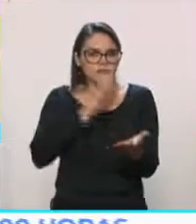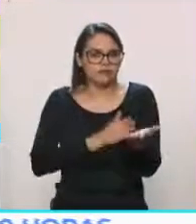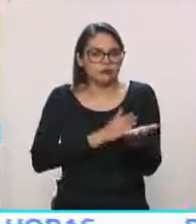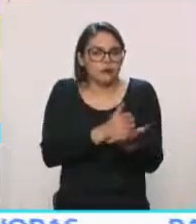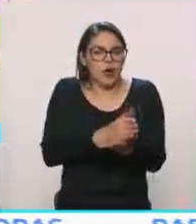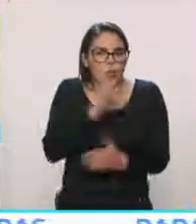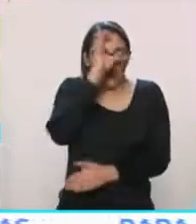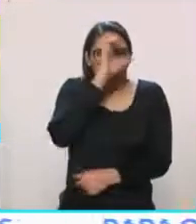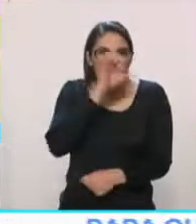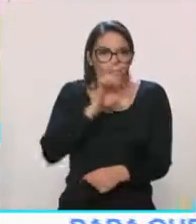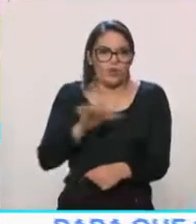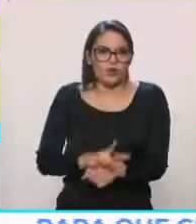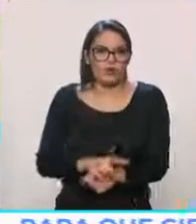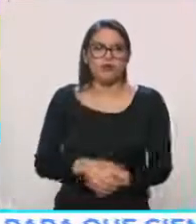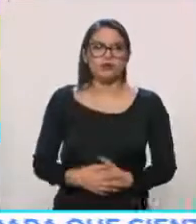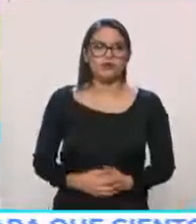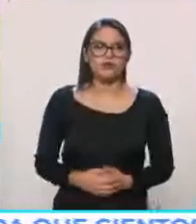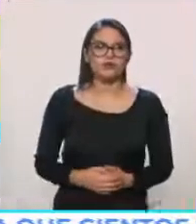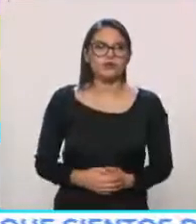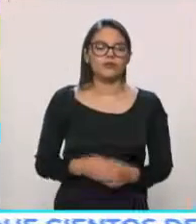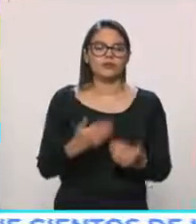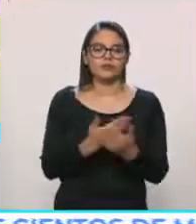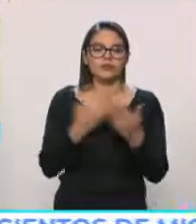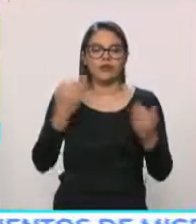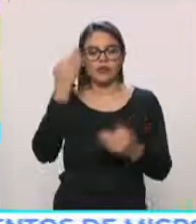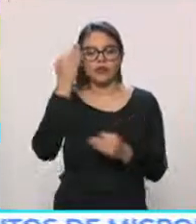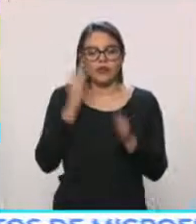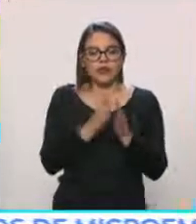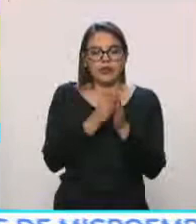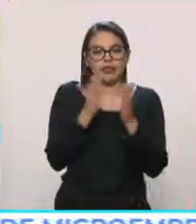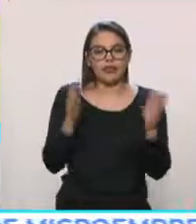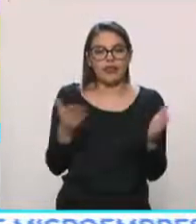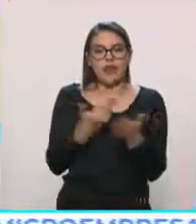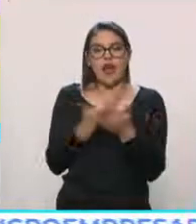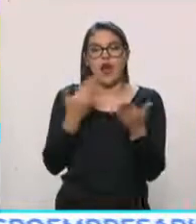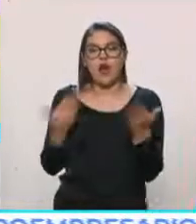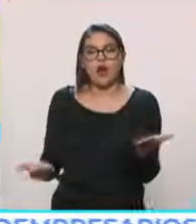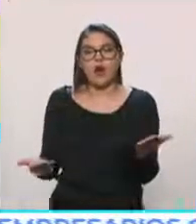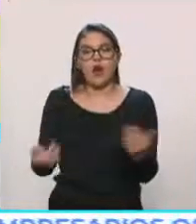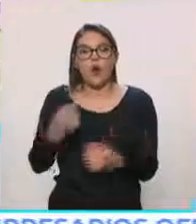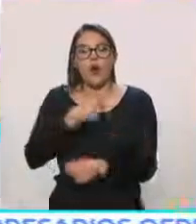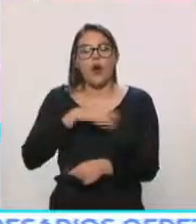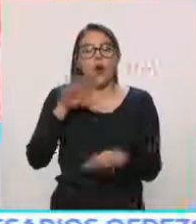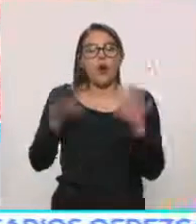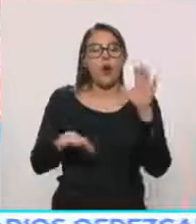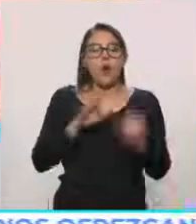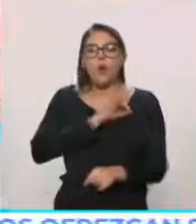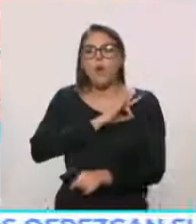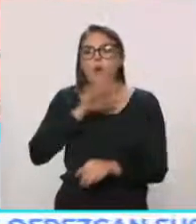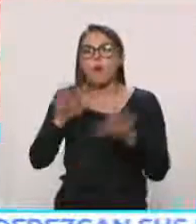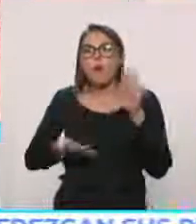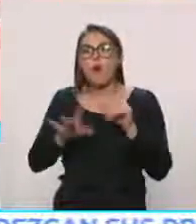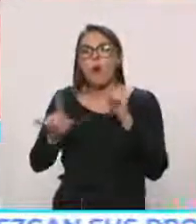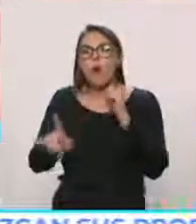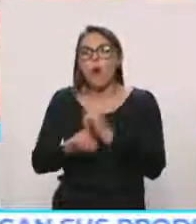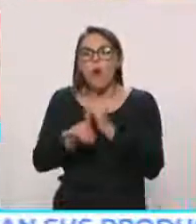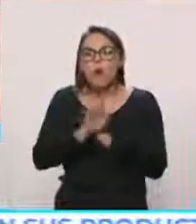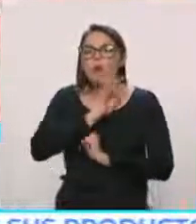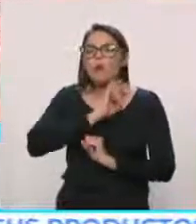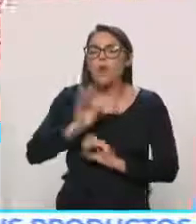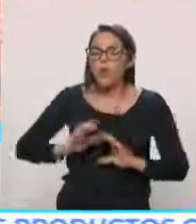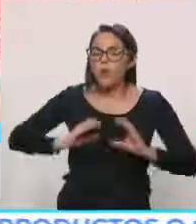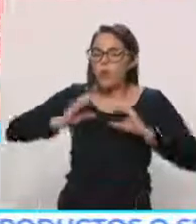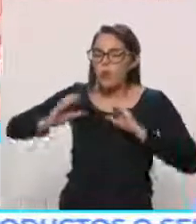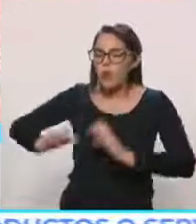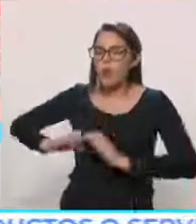esta condición temporal en la que estamos los que podemos, refugiándonos, cuidando a los